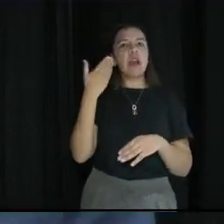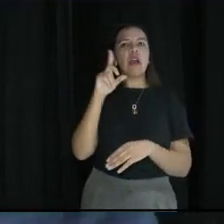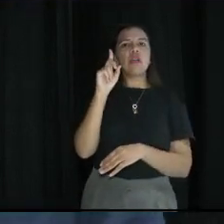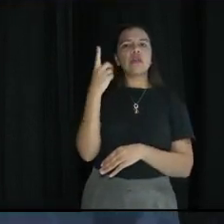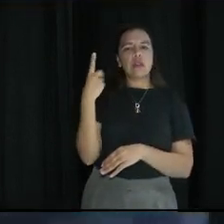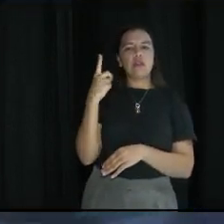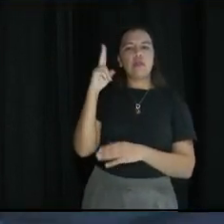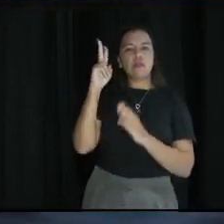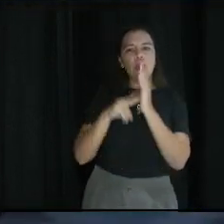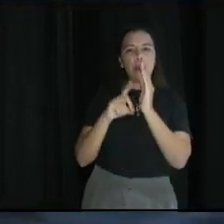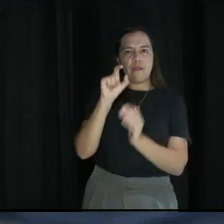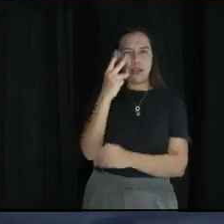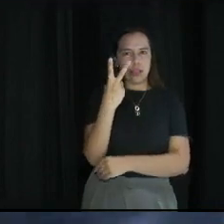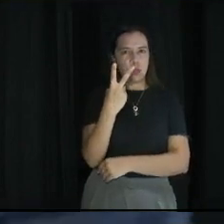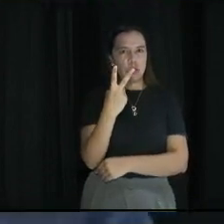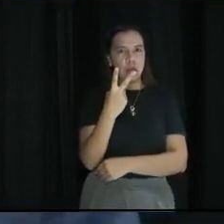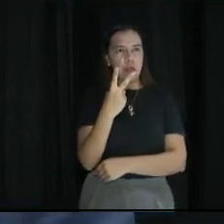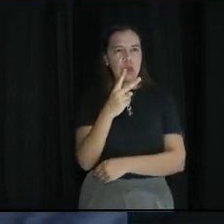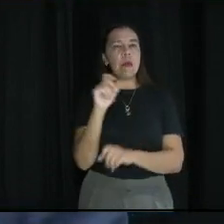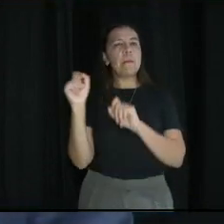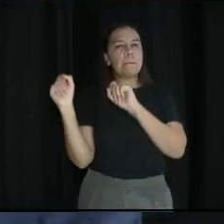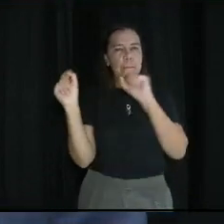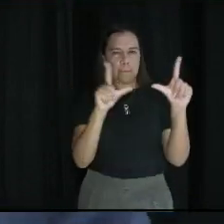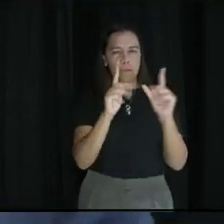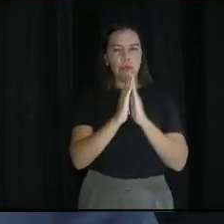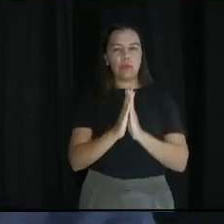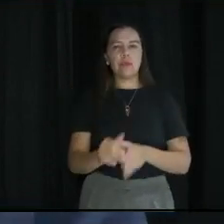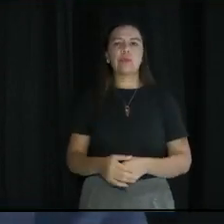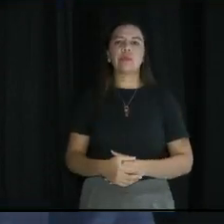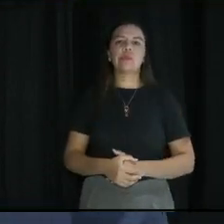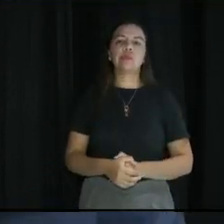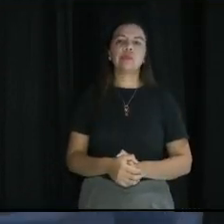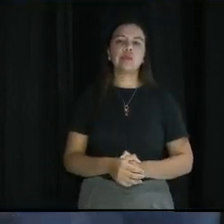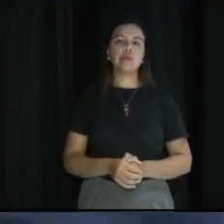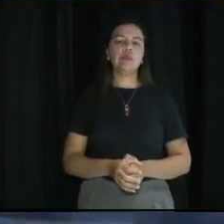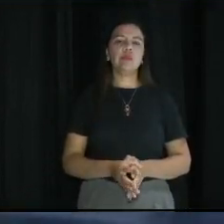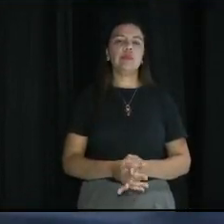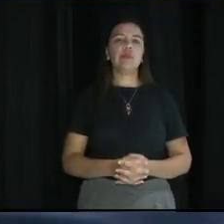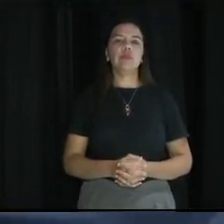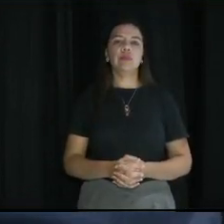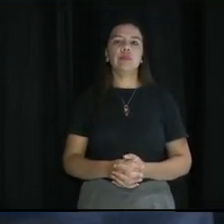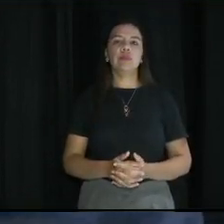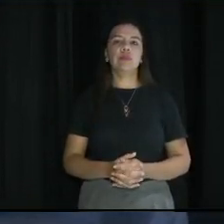2022. Si me permites continuar con la siguiente diapositiva.